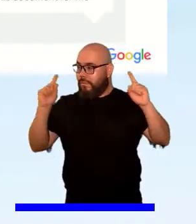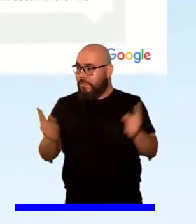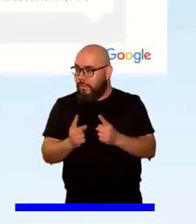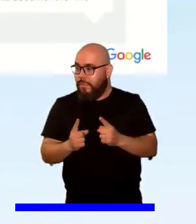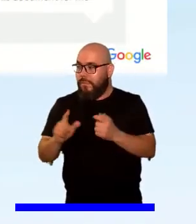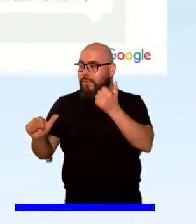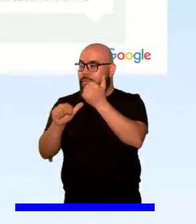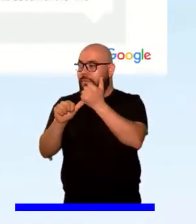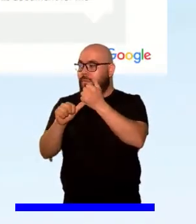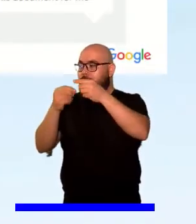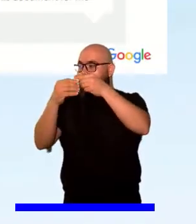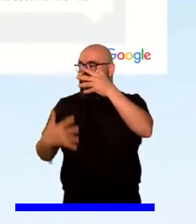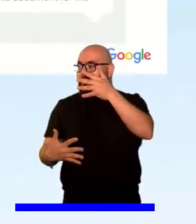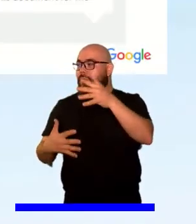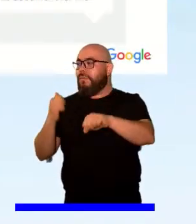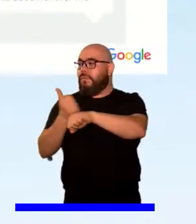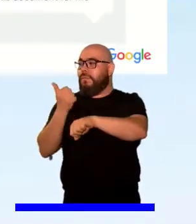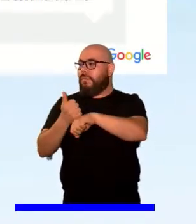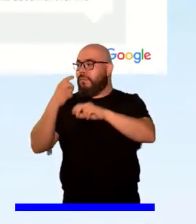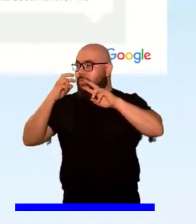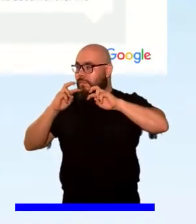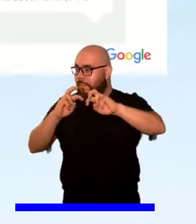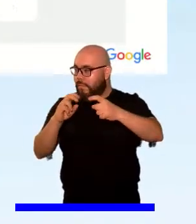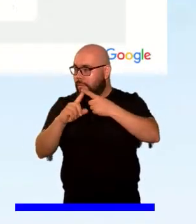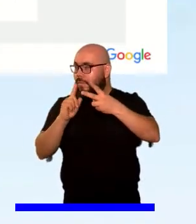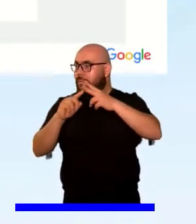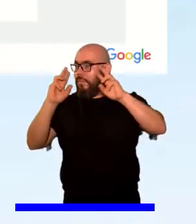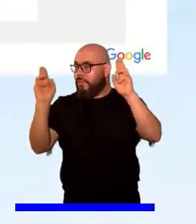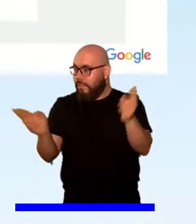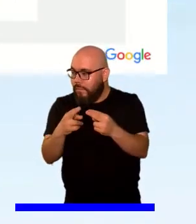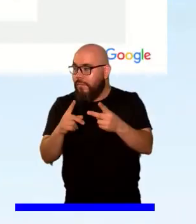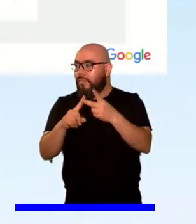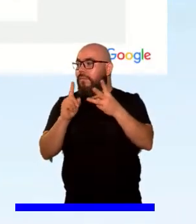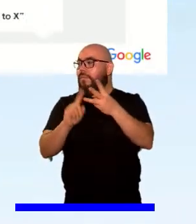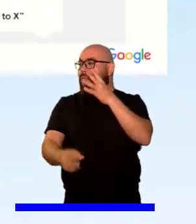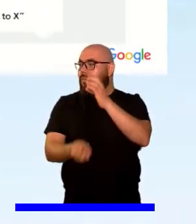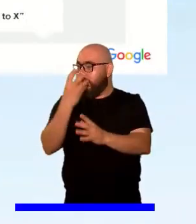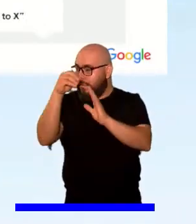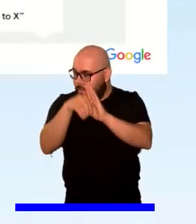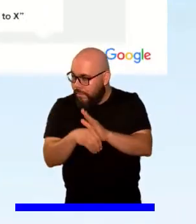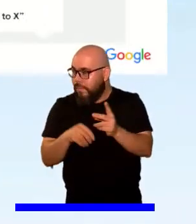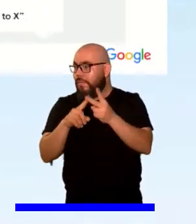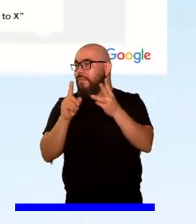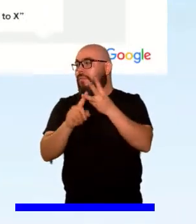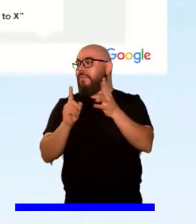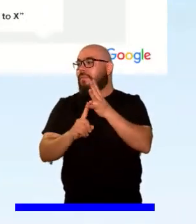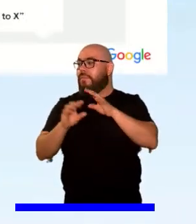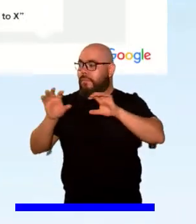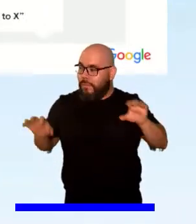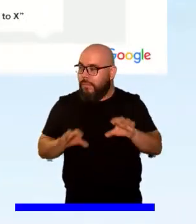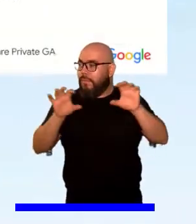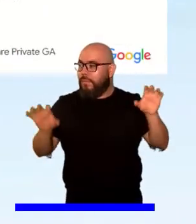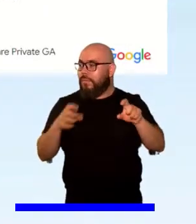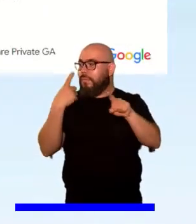los agentes sin código tareas de búsqueda, resumir, generar contenido, hacer